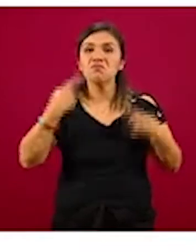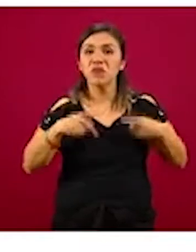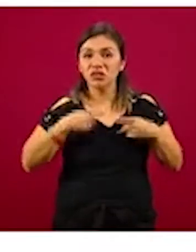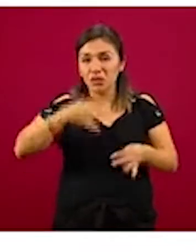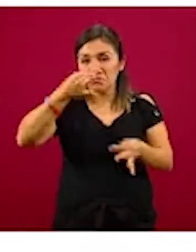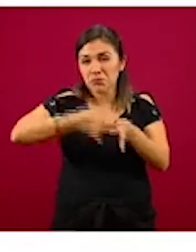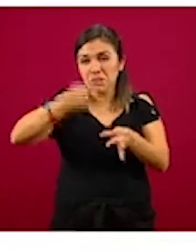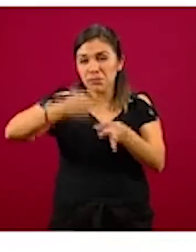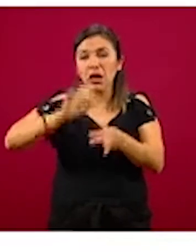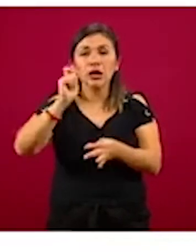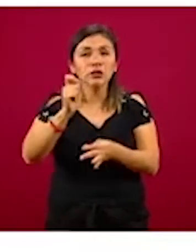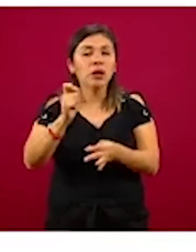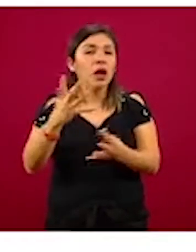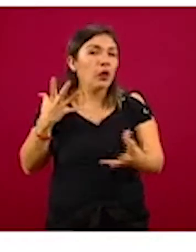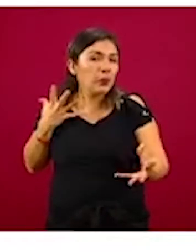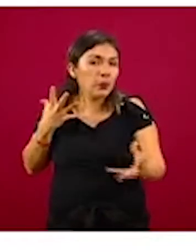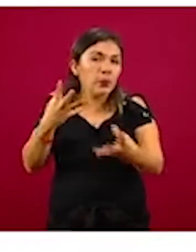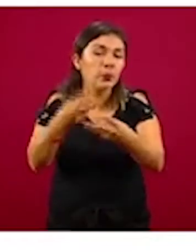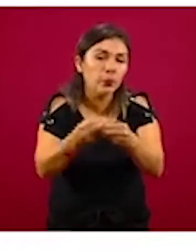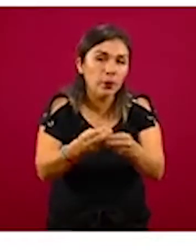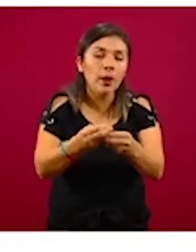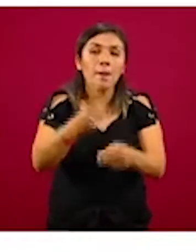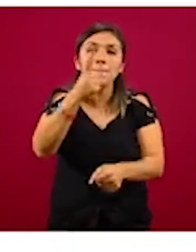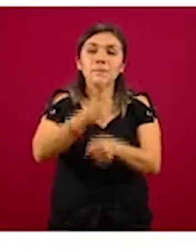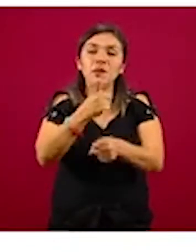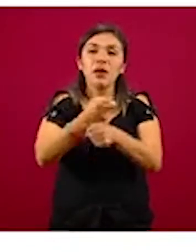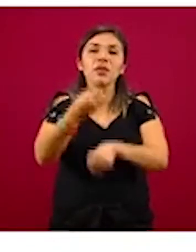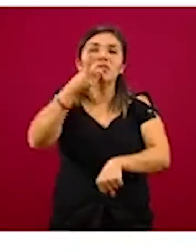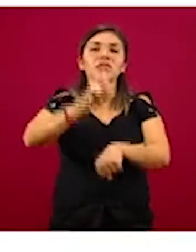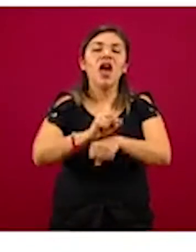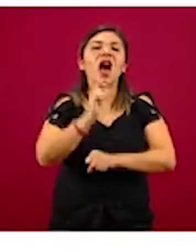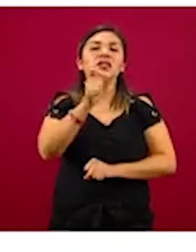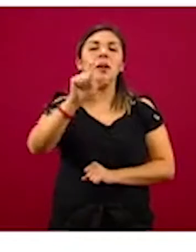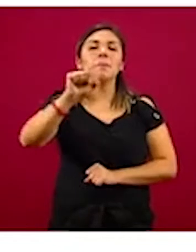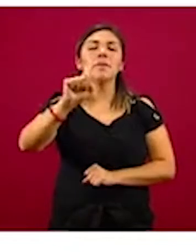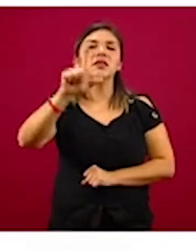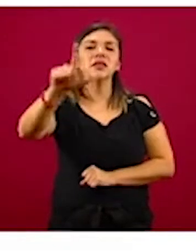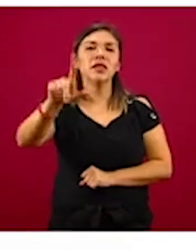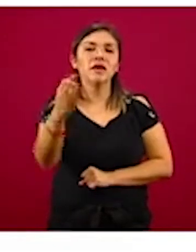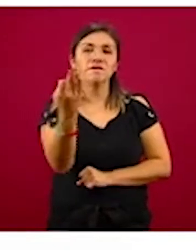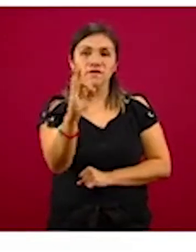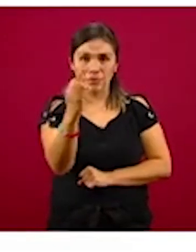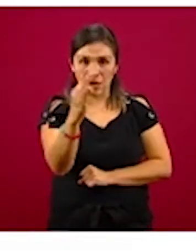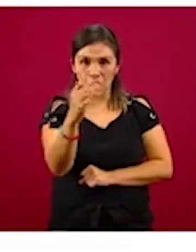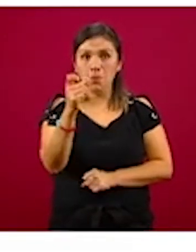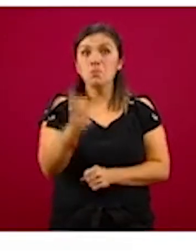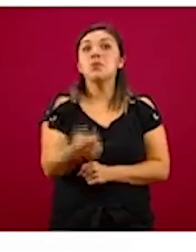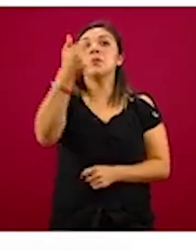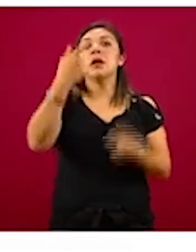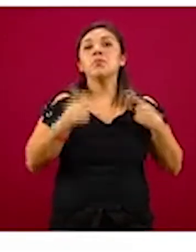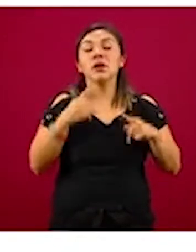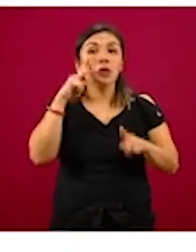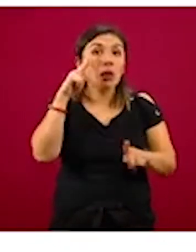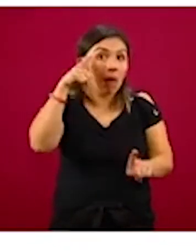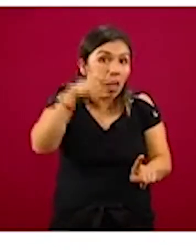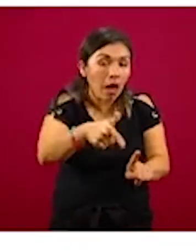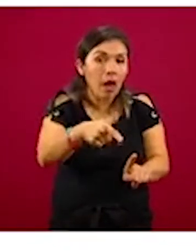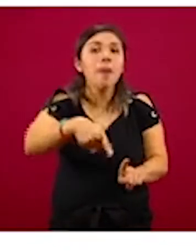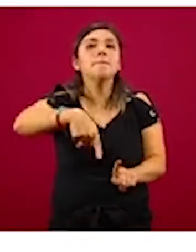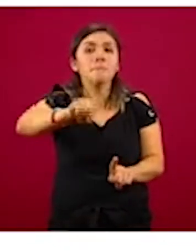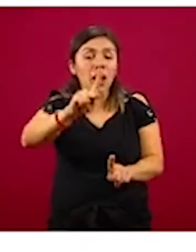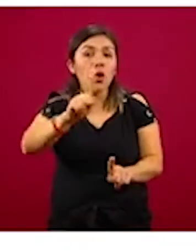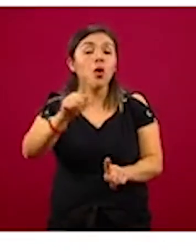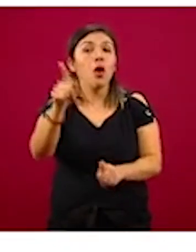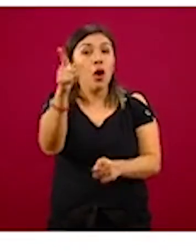38.324 los casos confirmados, recordando que estos son los casos acumulados desde el 27 de febrero, que